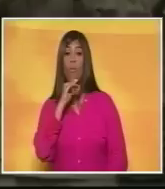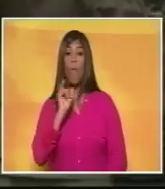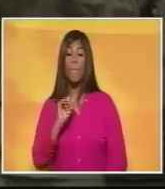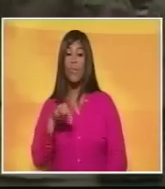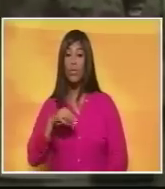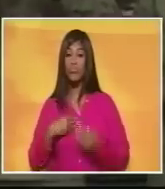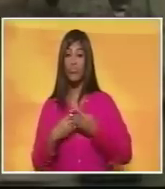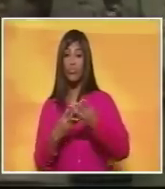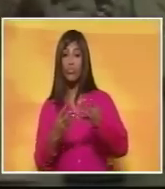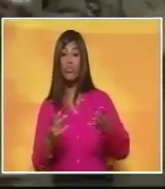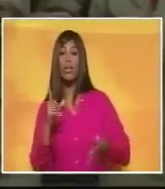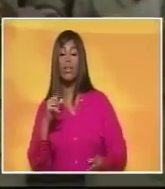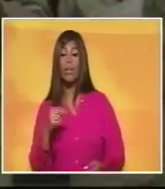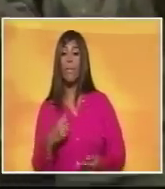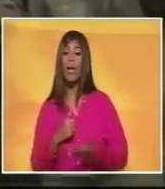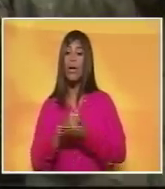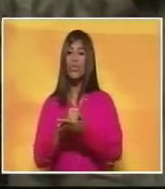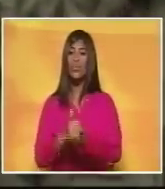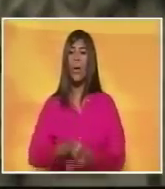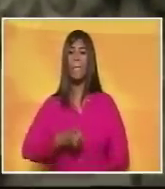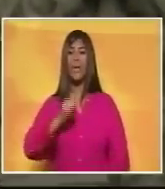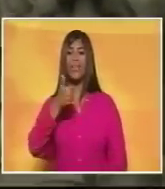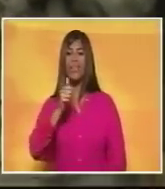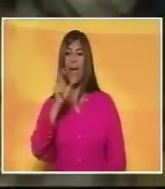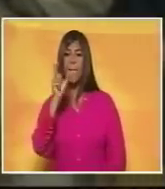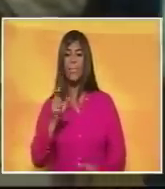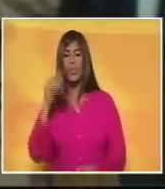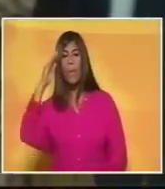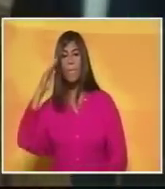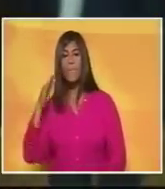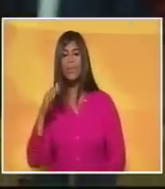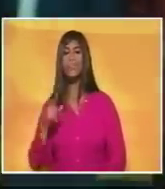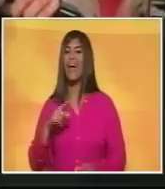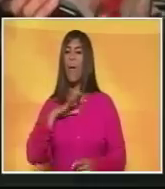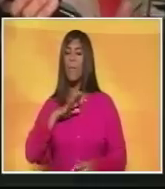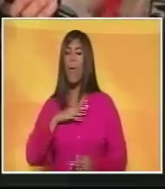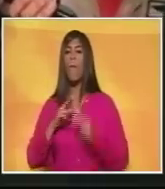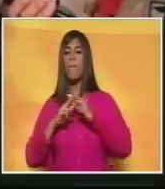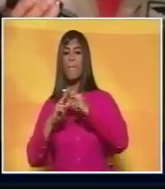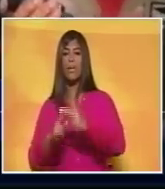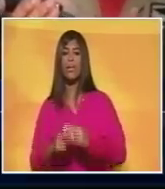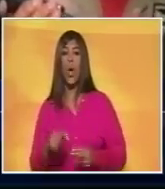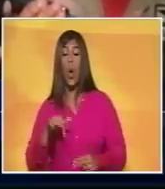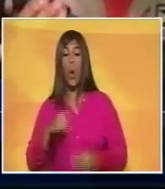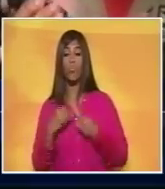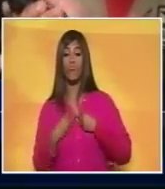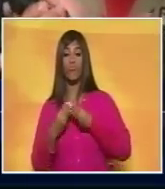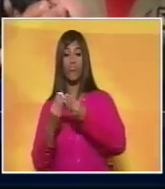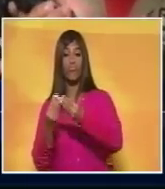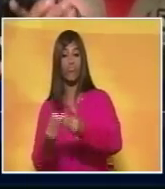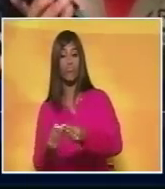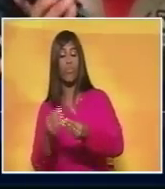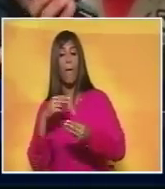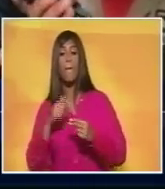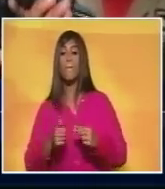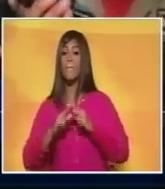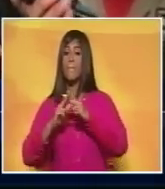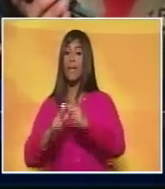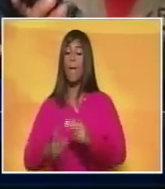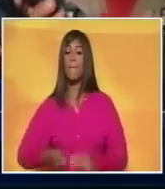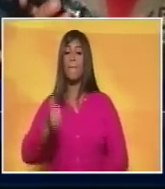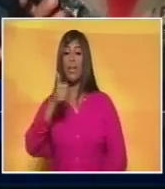durante esta entrega también fueron beneficiados más de 10 milicianos con estos microcréditos. Hoy fueron beneficiados en estos microcréditos más de